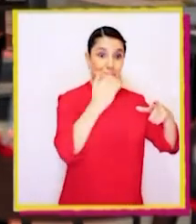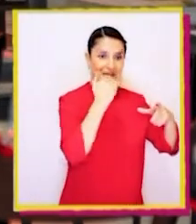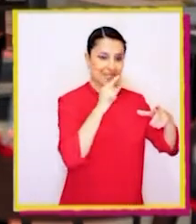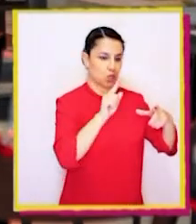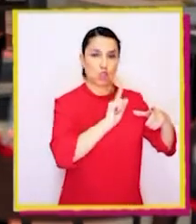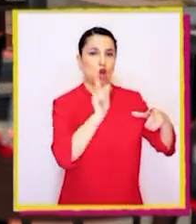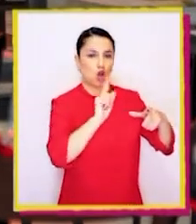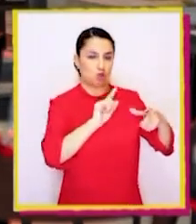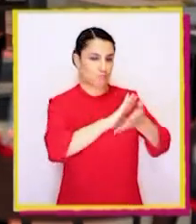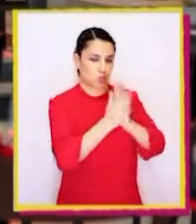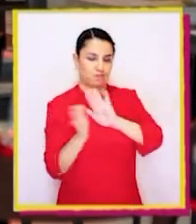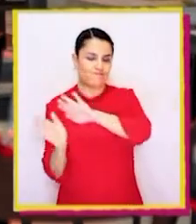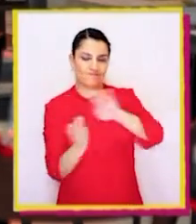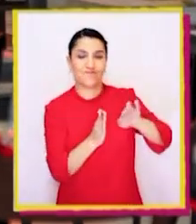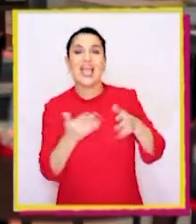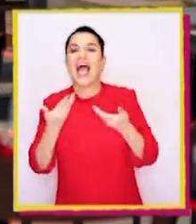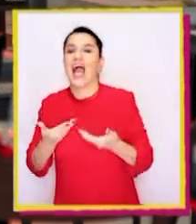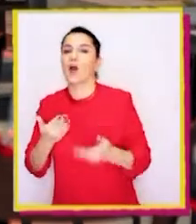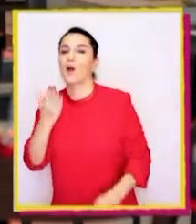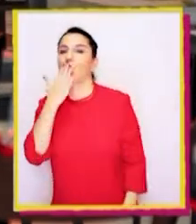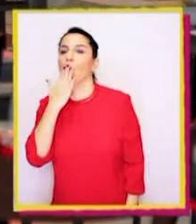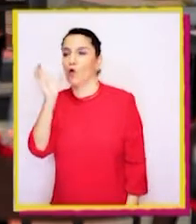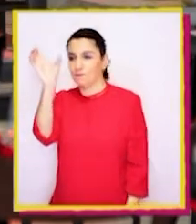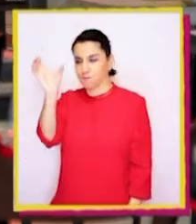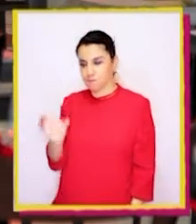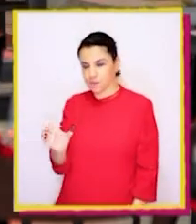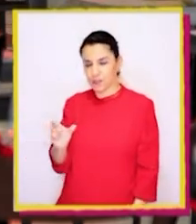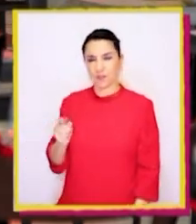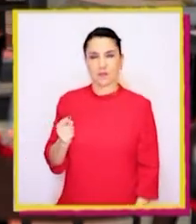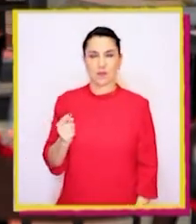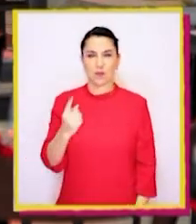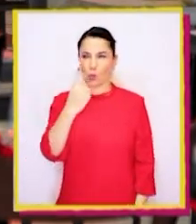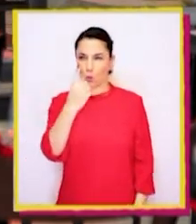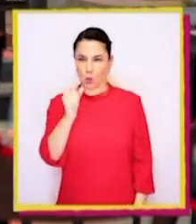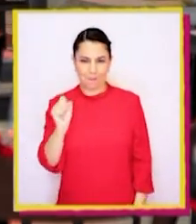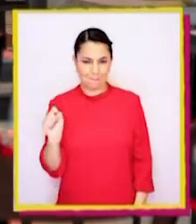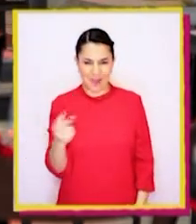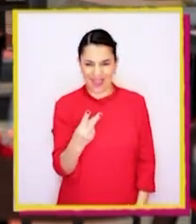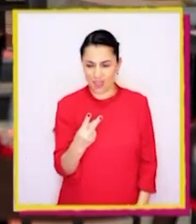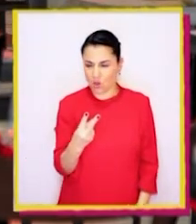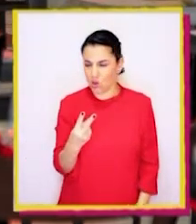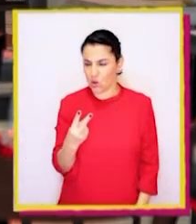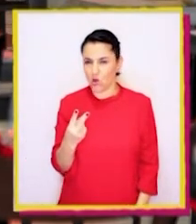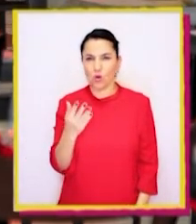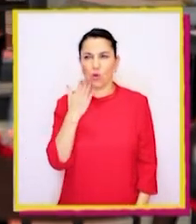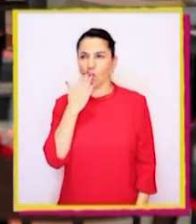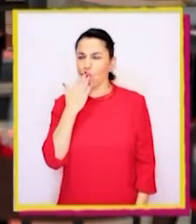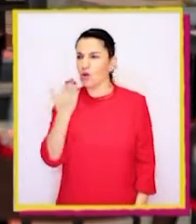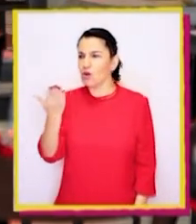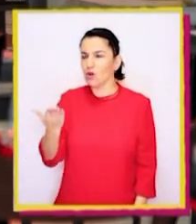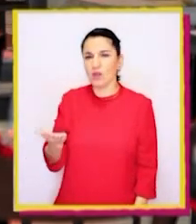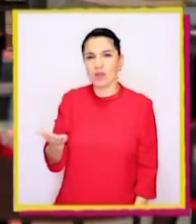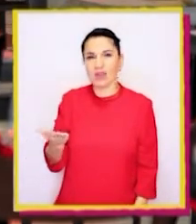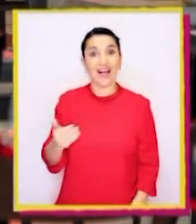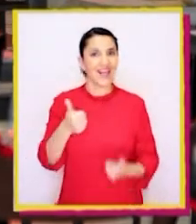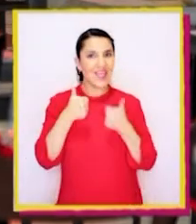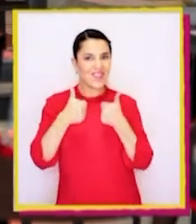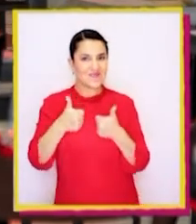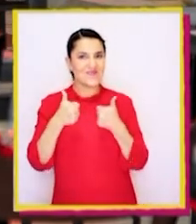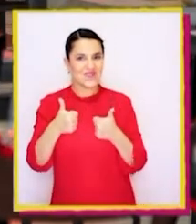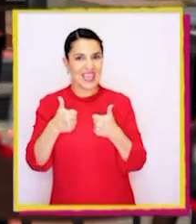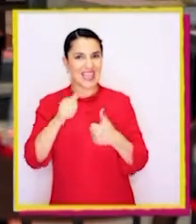que es el jugo, ¿cierto? Muy bien. Ahora, ¿cuánto será un medio de jugo italiano?